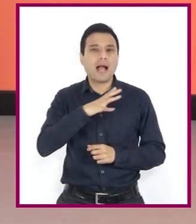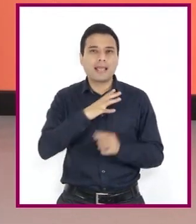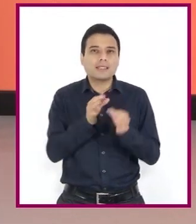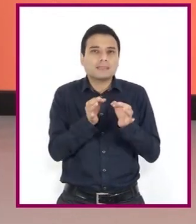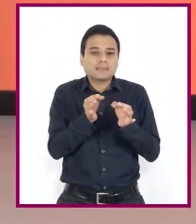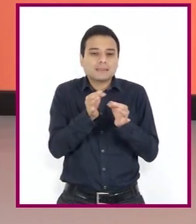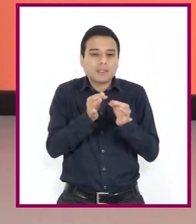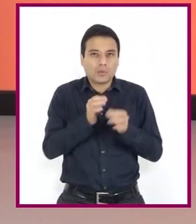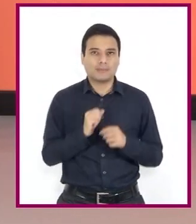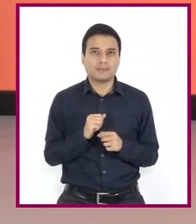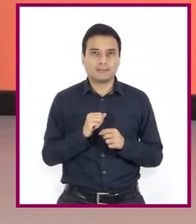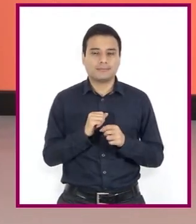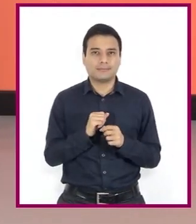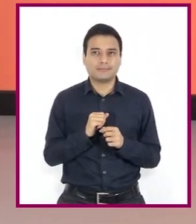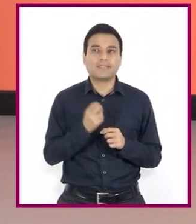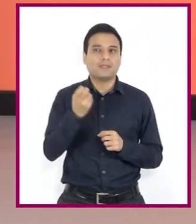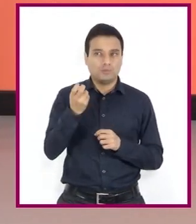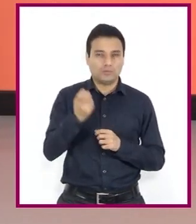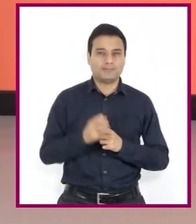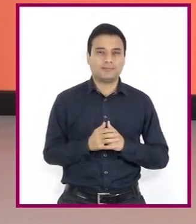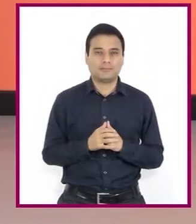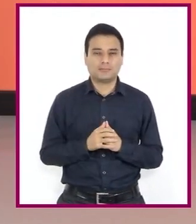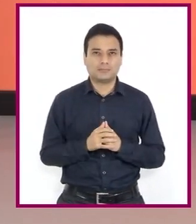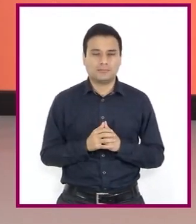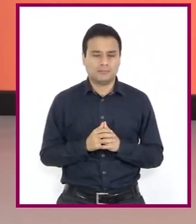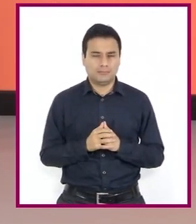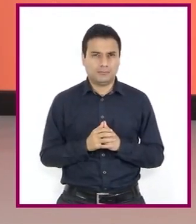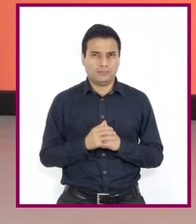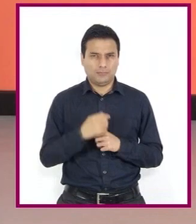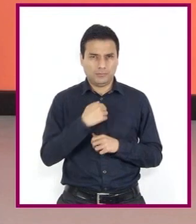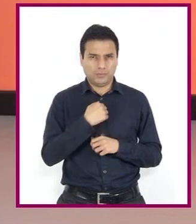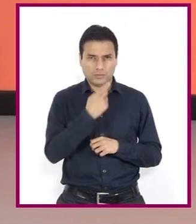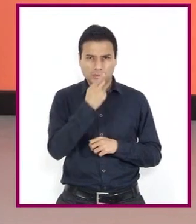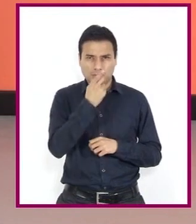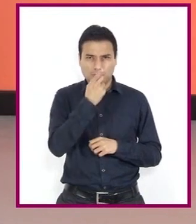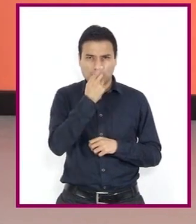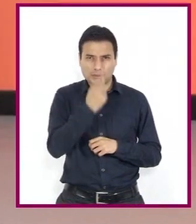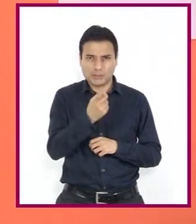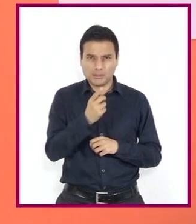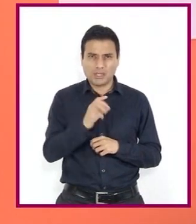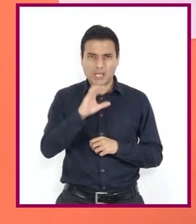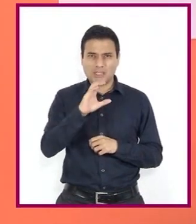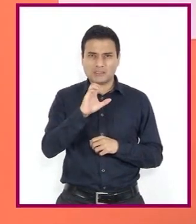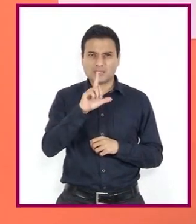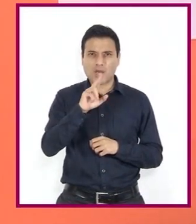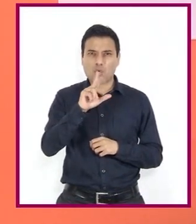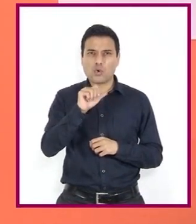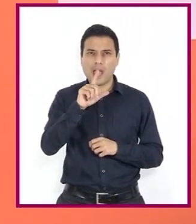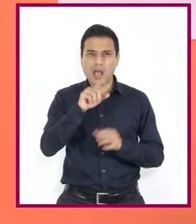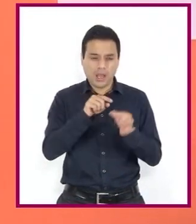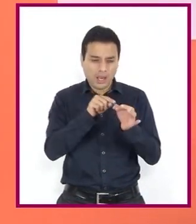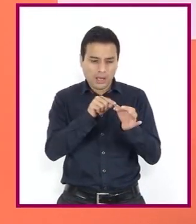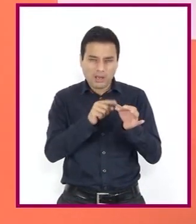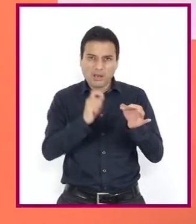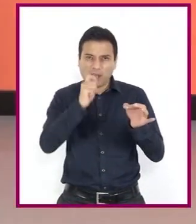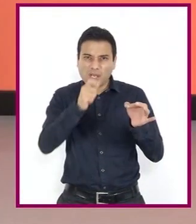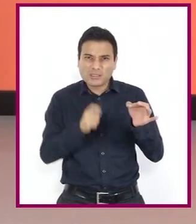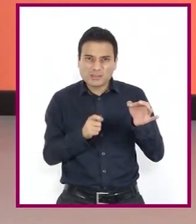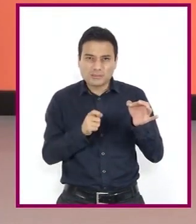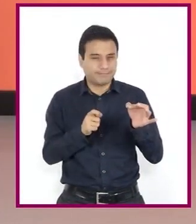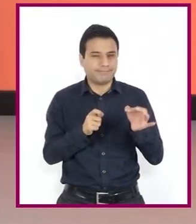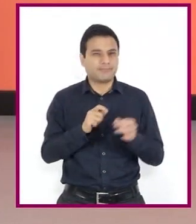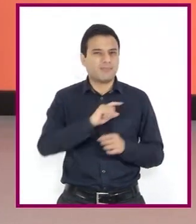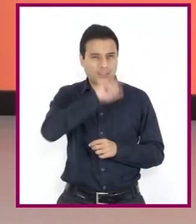maestra. Pero no mencionamos más sobre la célula, ya que la